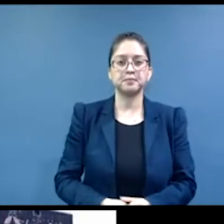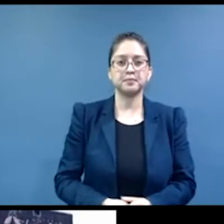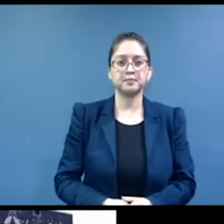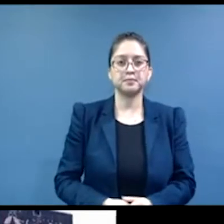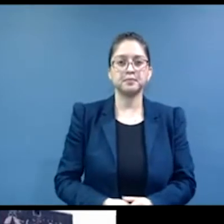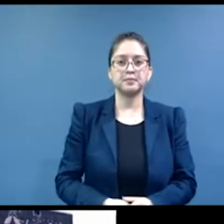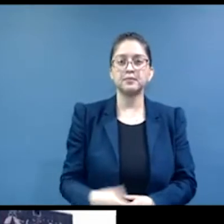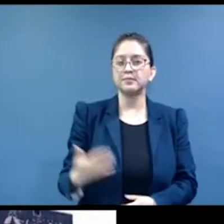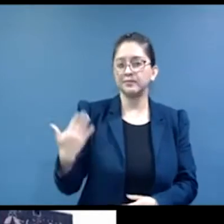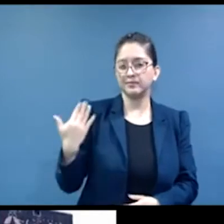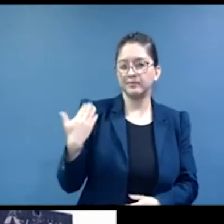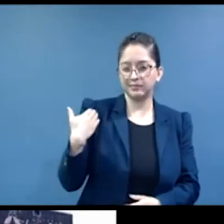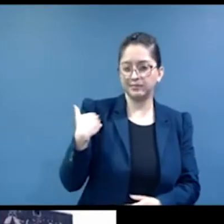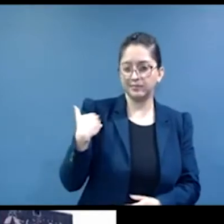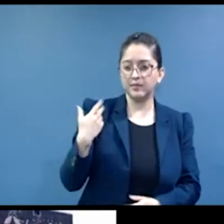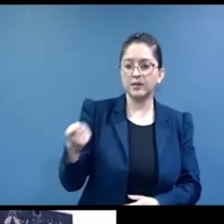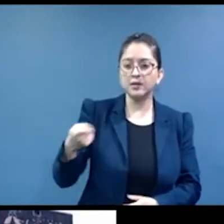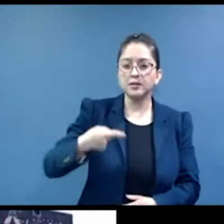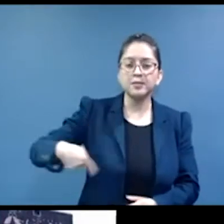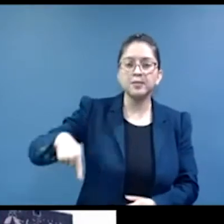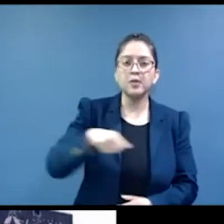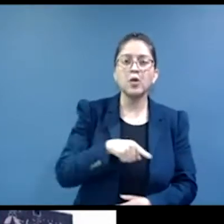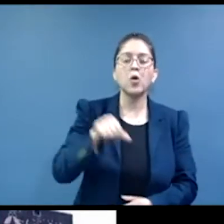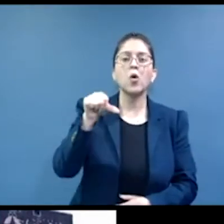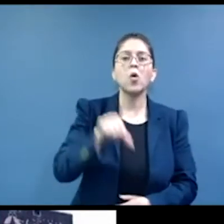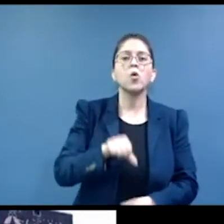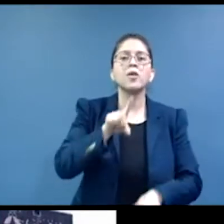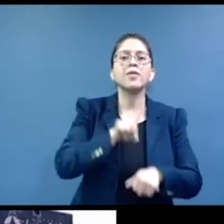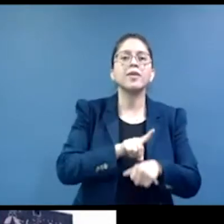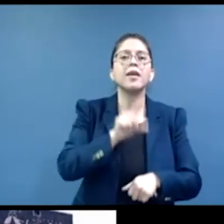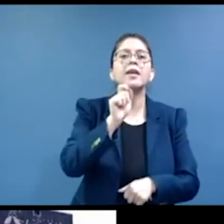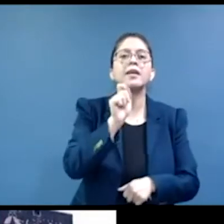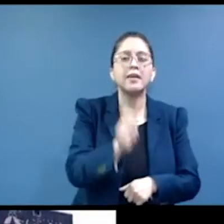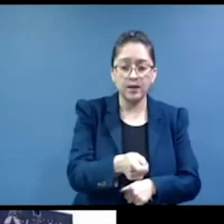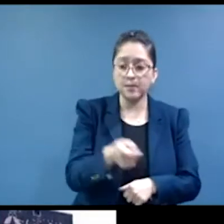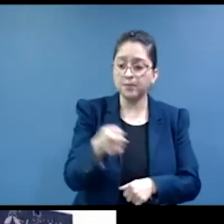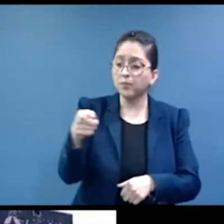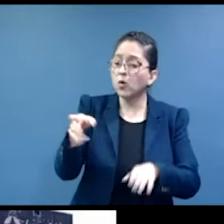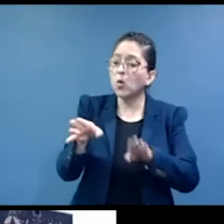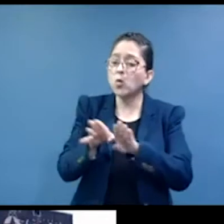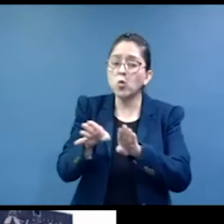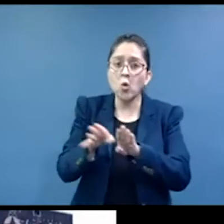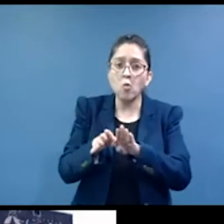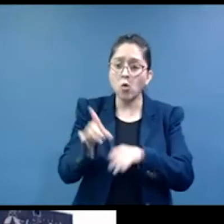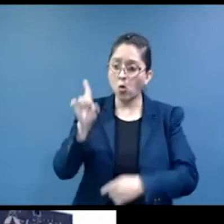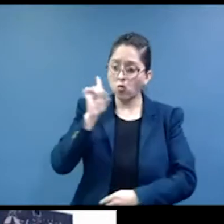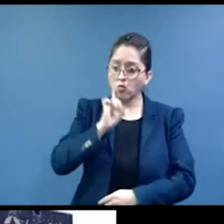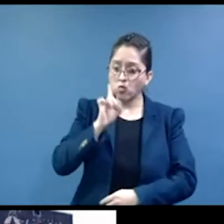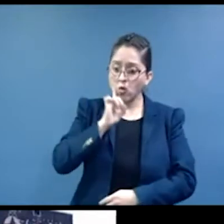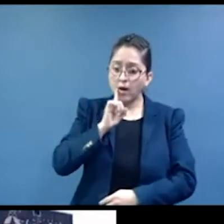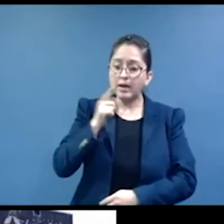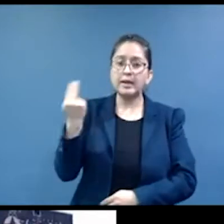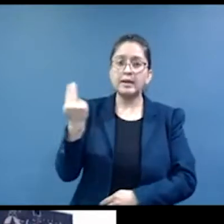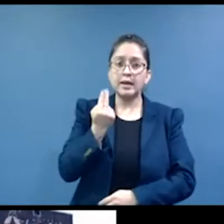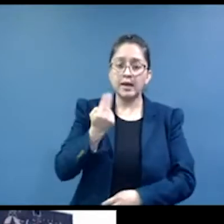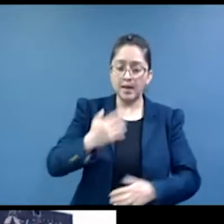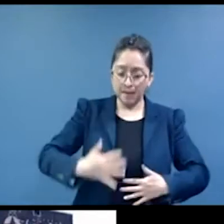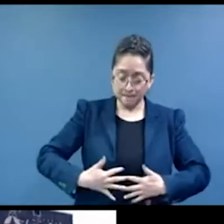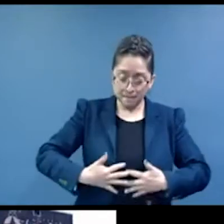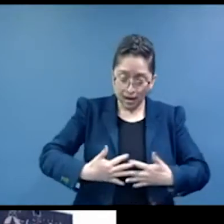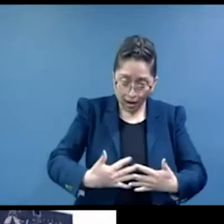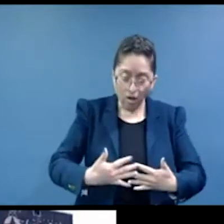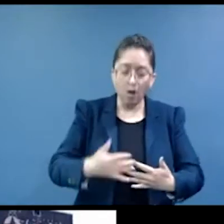adelantaba, el tema del día de hoy es la reproducción asistida y la regulación o la ausencia de regulación en